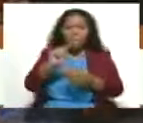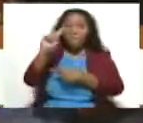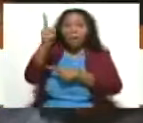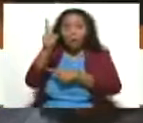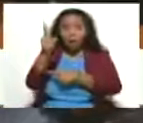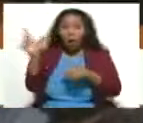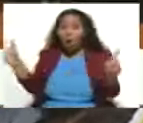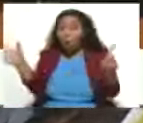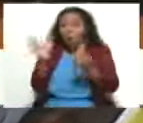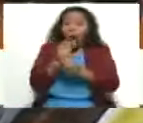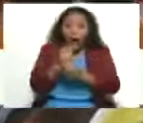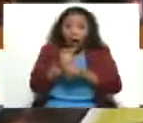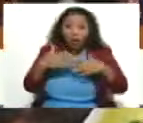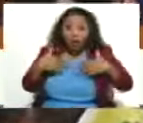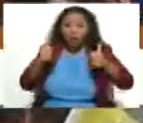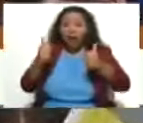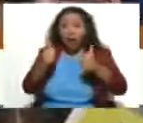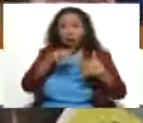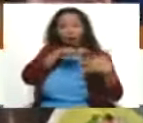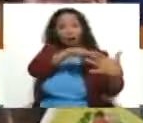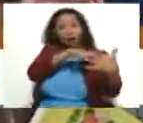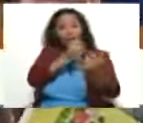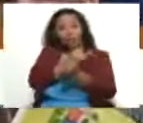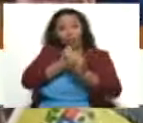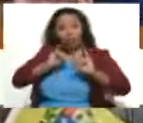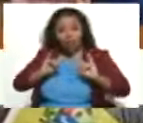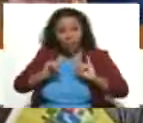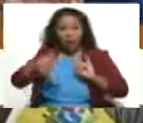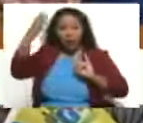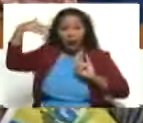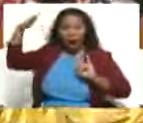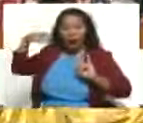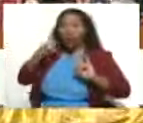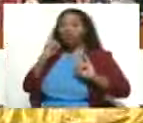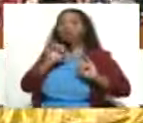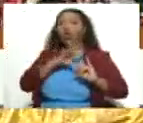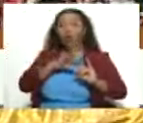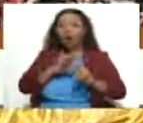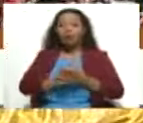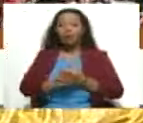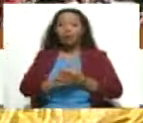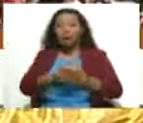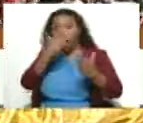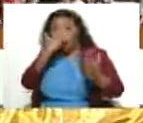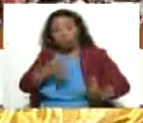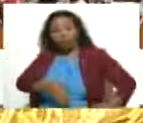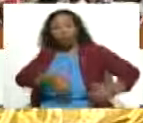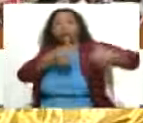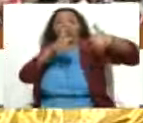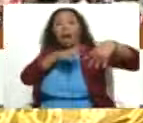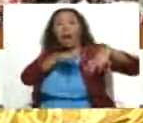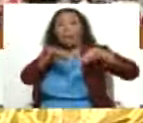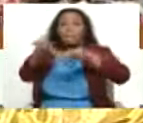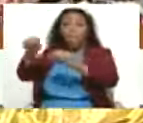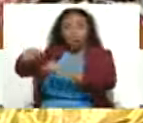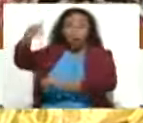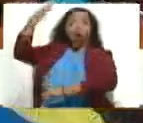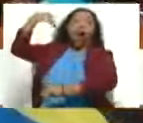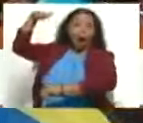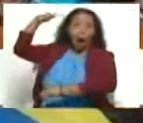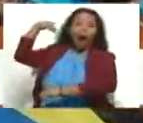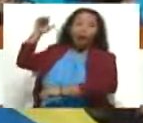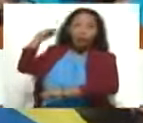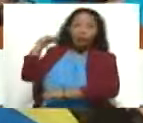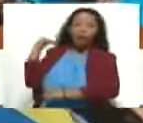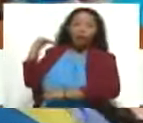conquista, después en la guerra de independencia, en el colonialismo como tal. Nos enfrentamos al imperio más poderoso de todos los, de aquellos tiempos